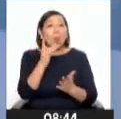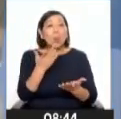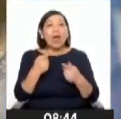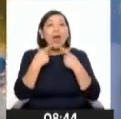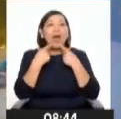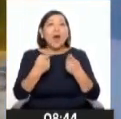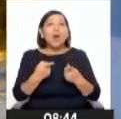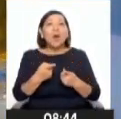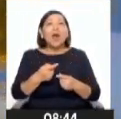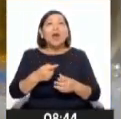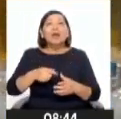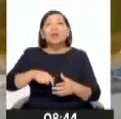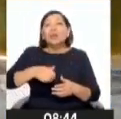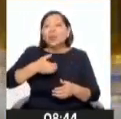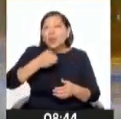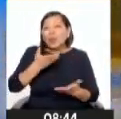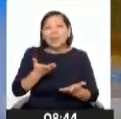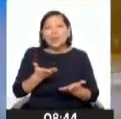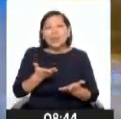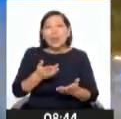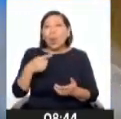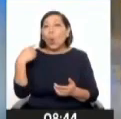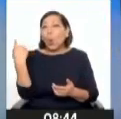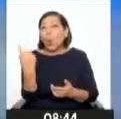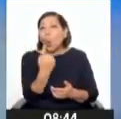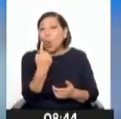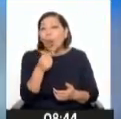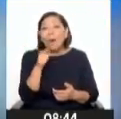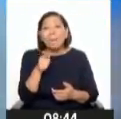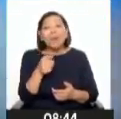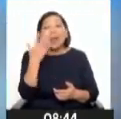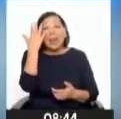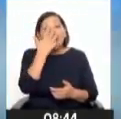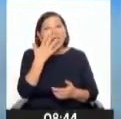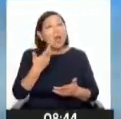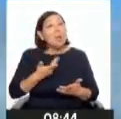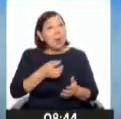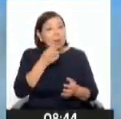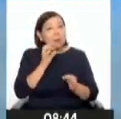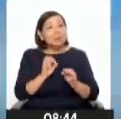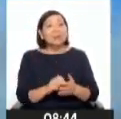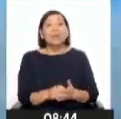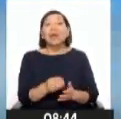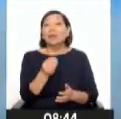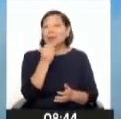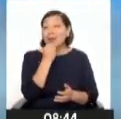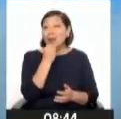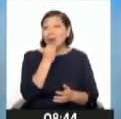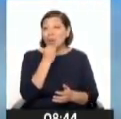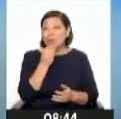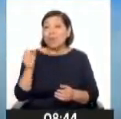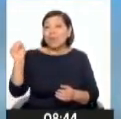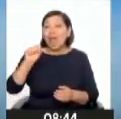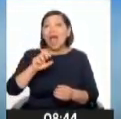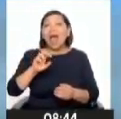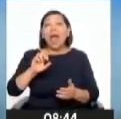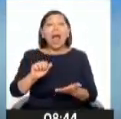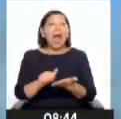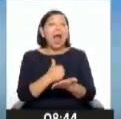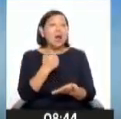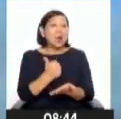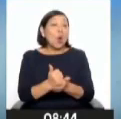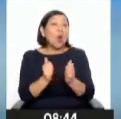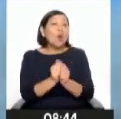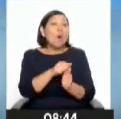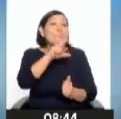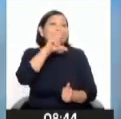los famosos ponches, en los famosos jugos power, porque la cerveza negra es más nutricional. En las comidas, ¿no? En la ropa. En las comidas, pollo, claro que